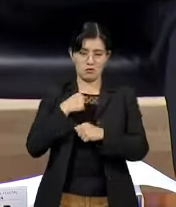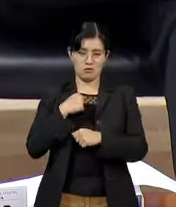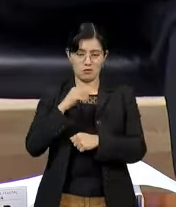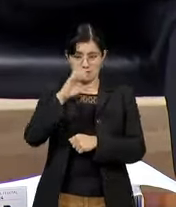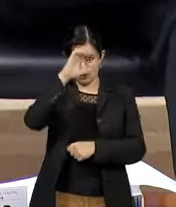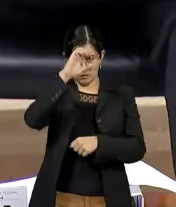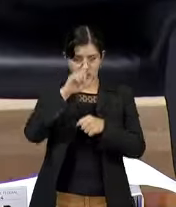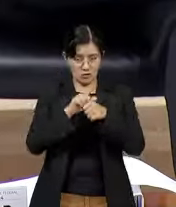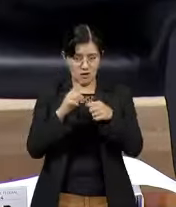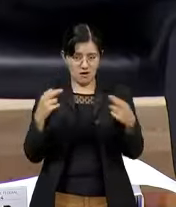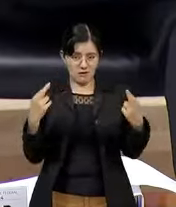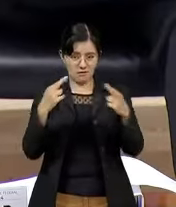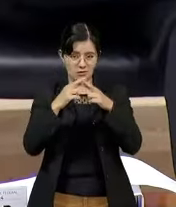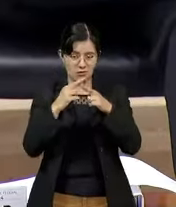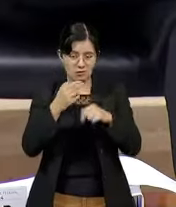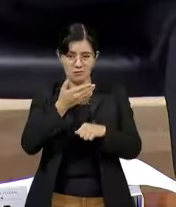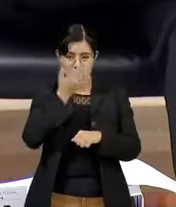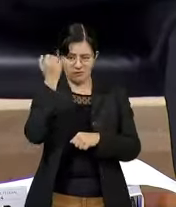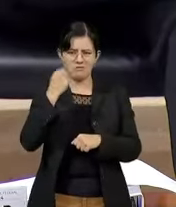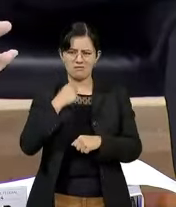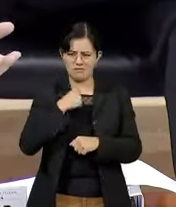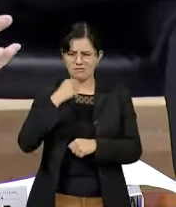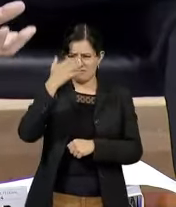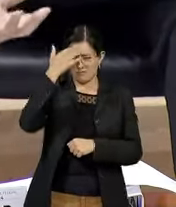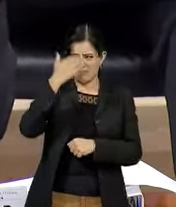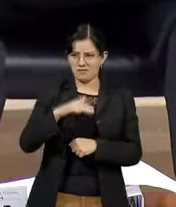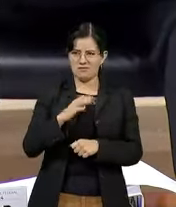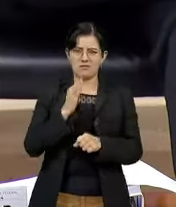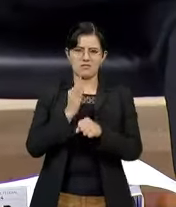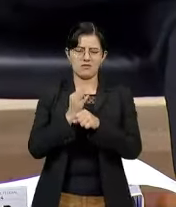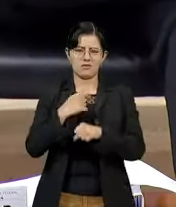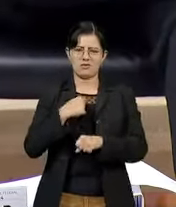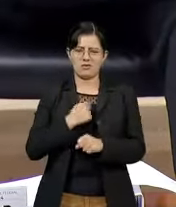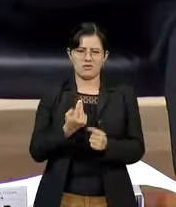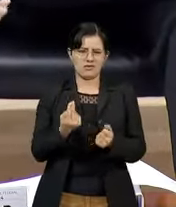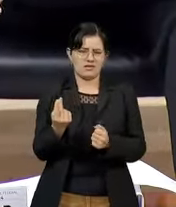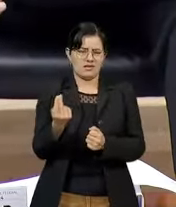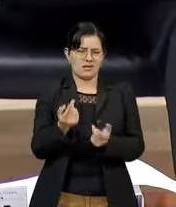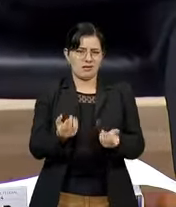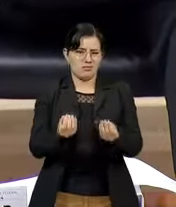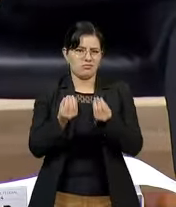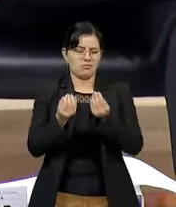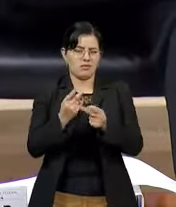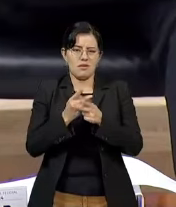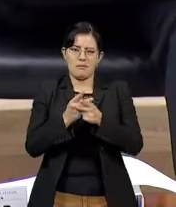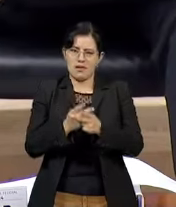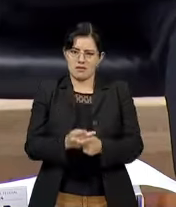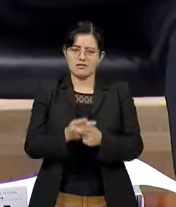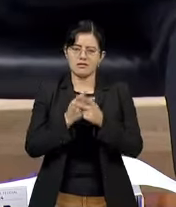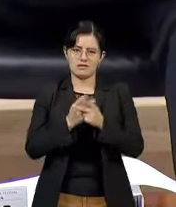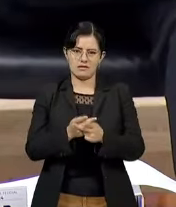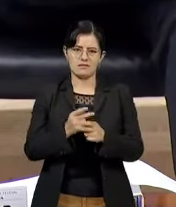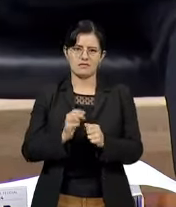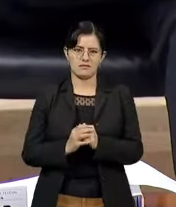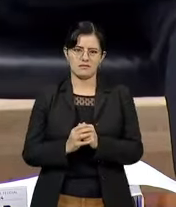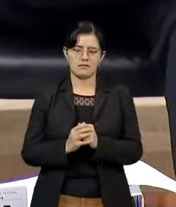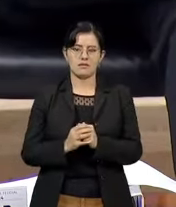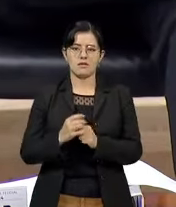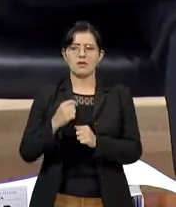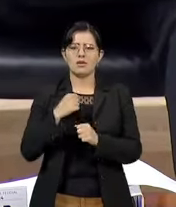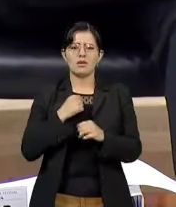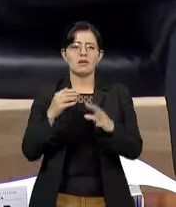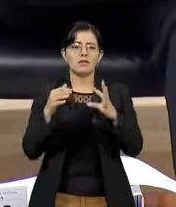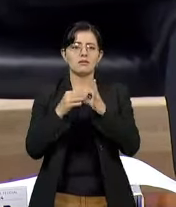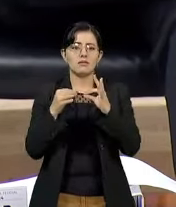religiones este y aquí yo lo tengo que ejercer mucho la paciencia tengo que dar explicaciones hasta